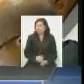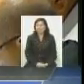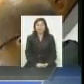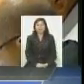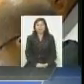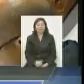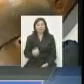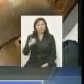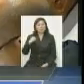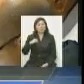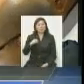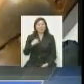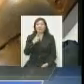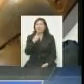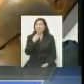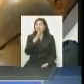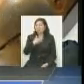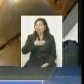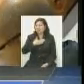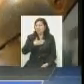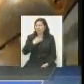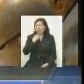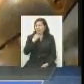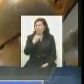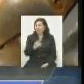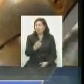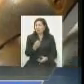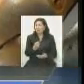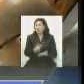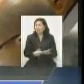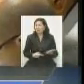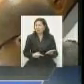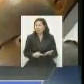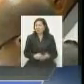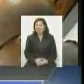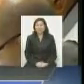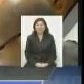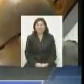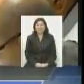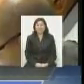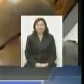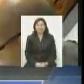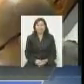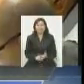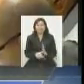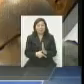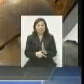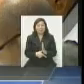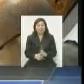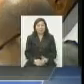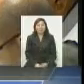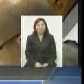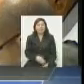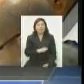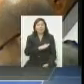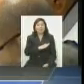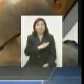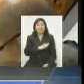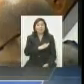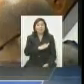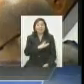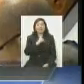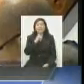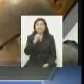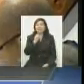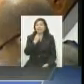de la Municipalidad. Ellos mismos se denuncian y cuando se dice por qué, ellos mismos responden. Luego, pero la Fiscal de Prevención del Delito,